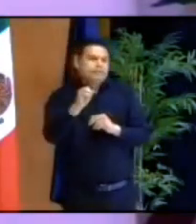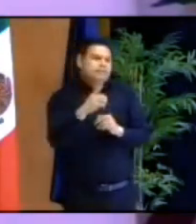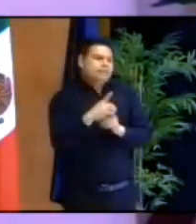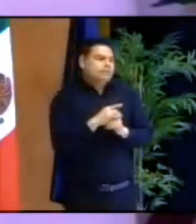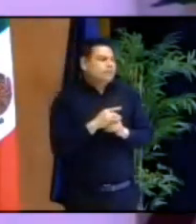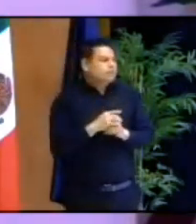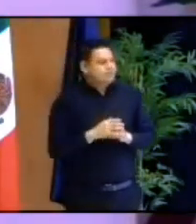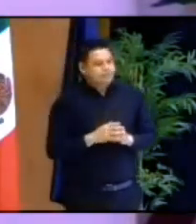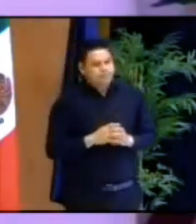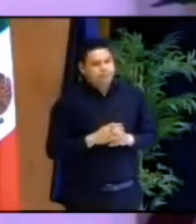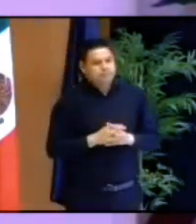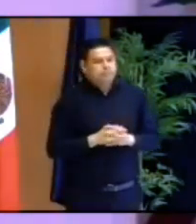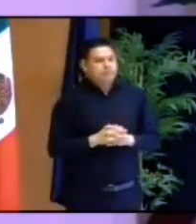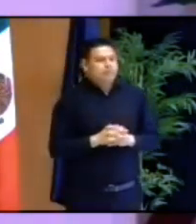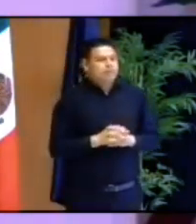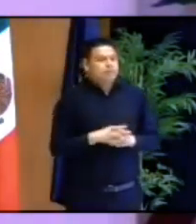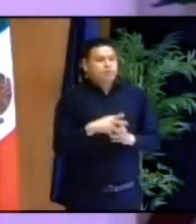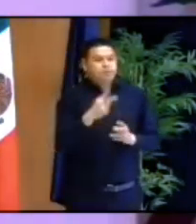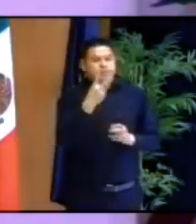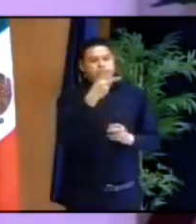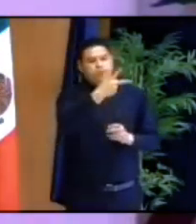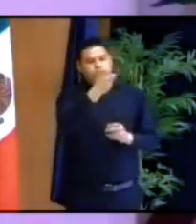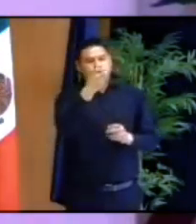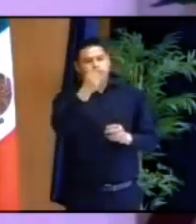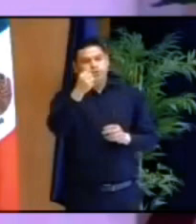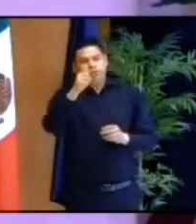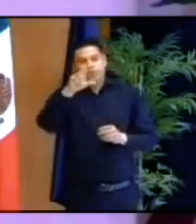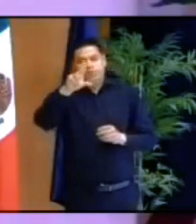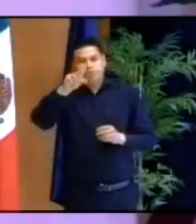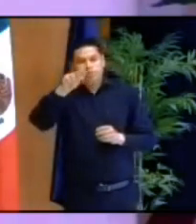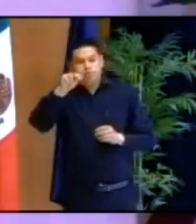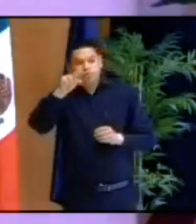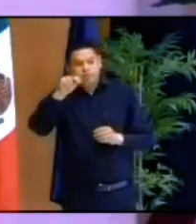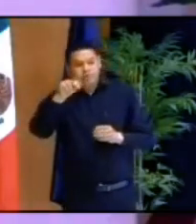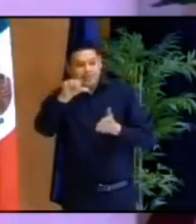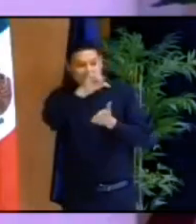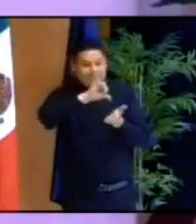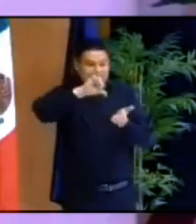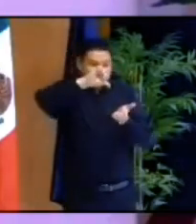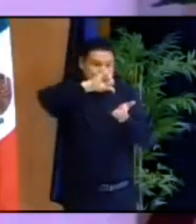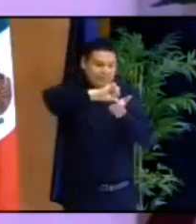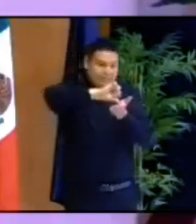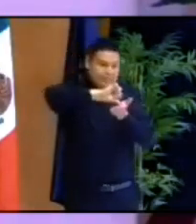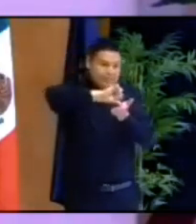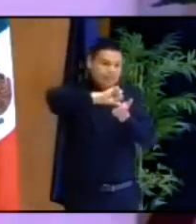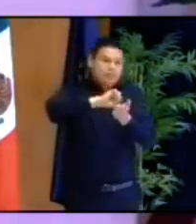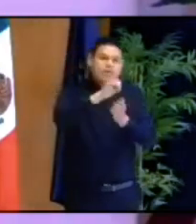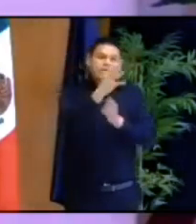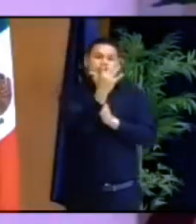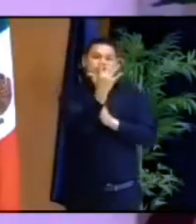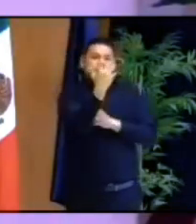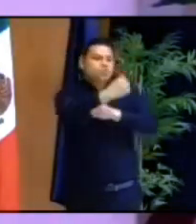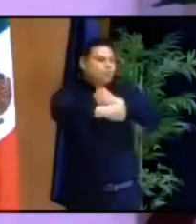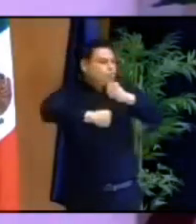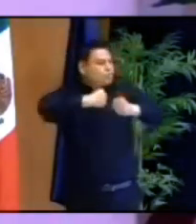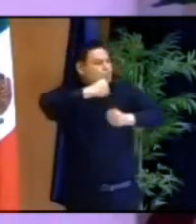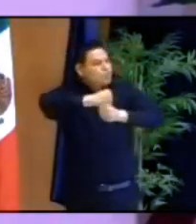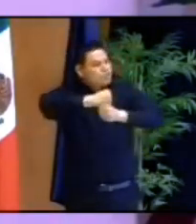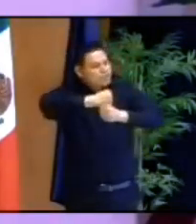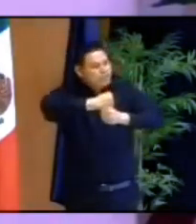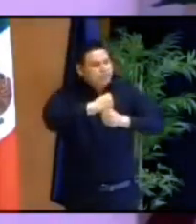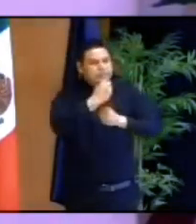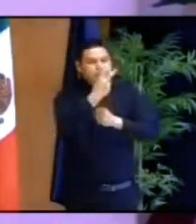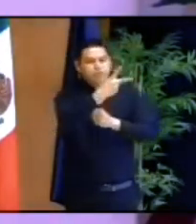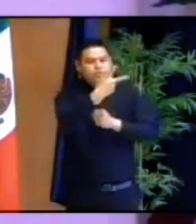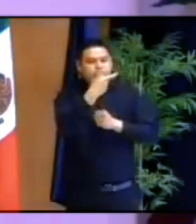Arte, Educación y Saberes. 280 centros comunitarios. En 50 años se construyeron